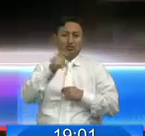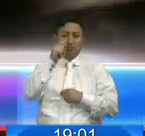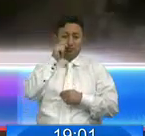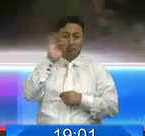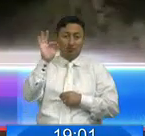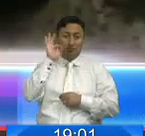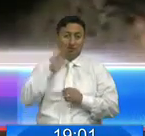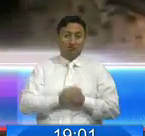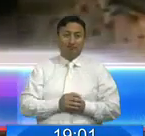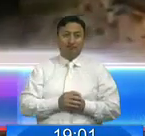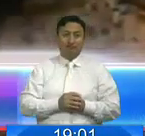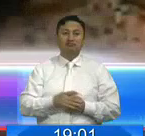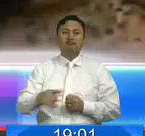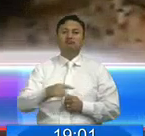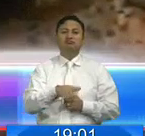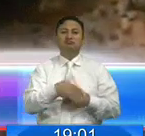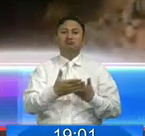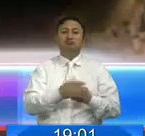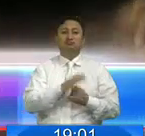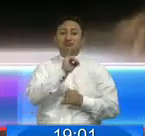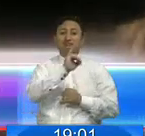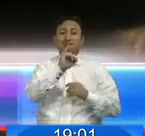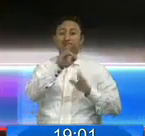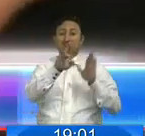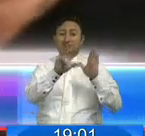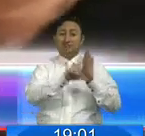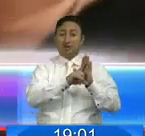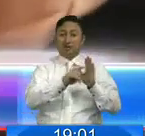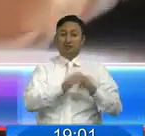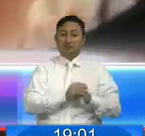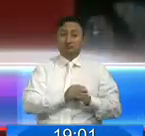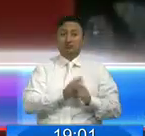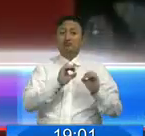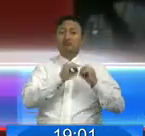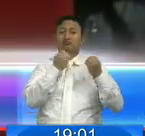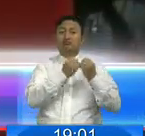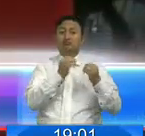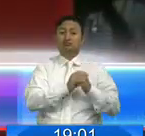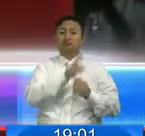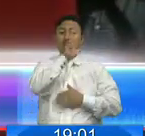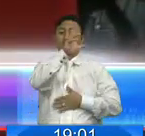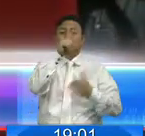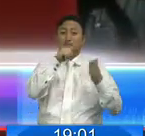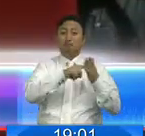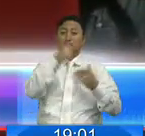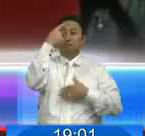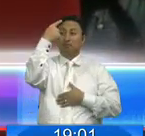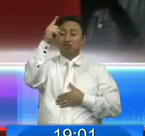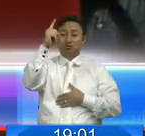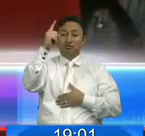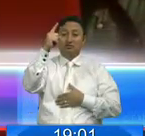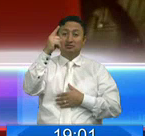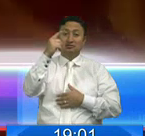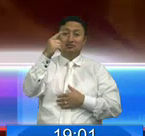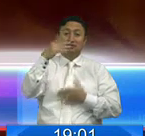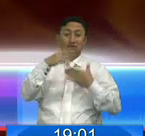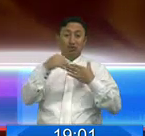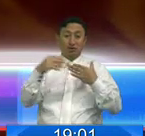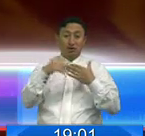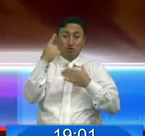México, negocio ilícito que le generaba a la organización una entrada de 3,000 millones de dólares anuales.